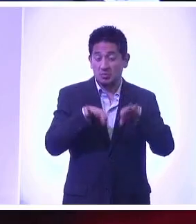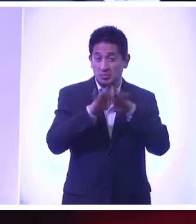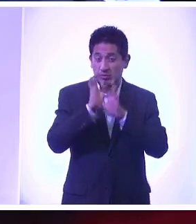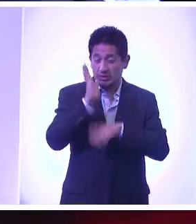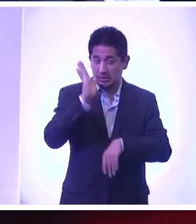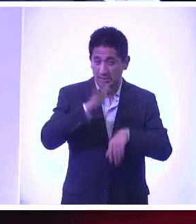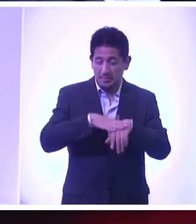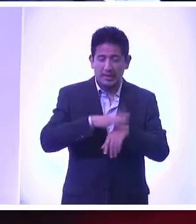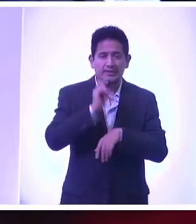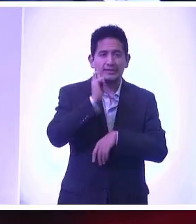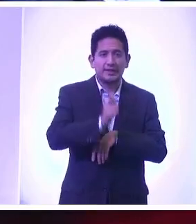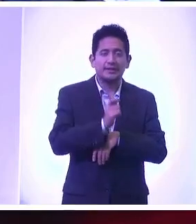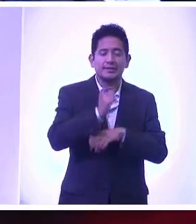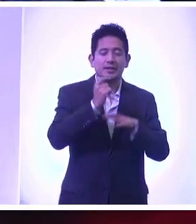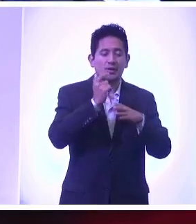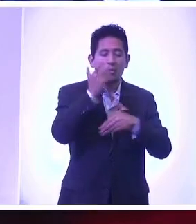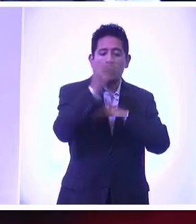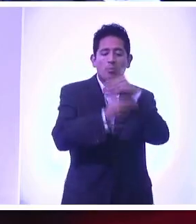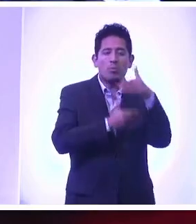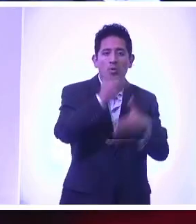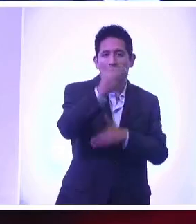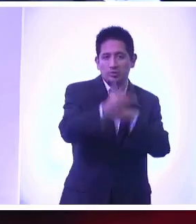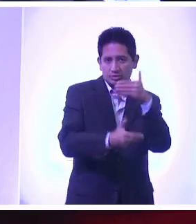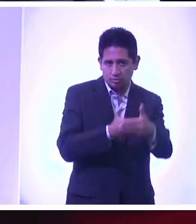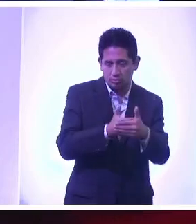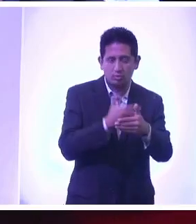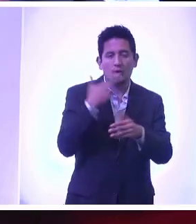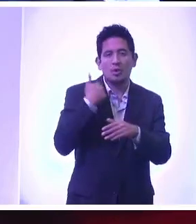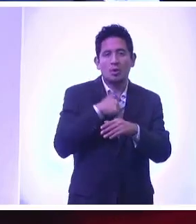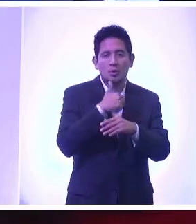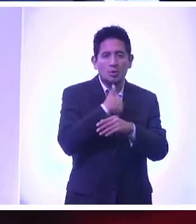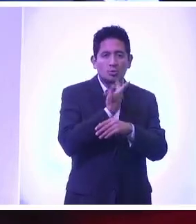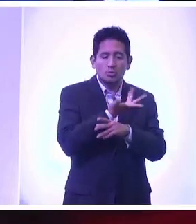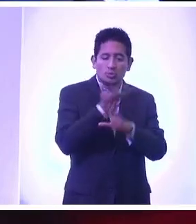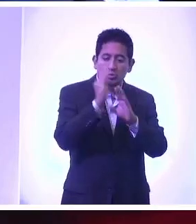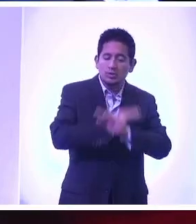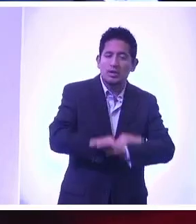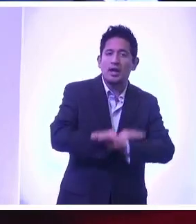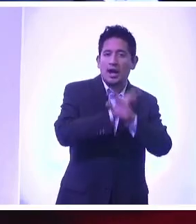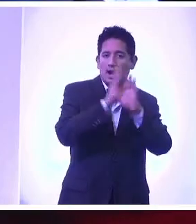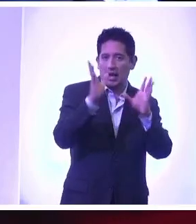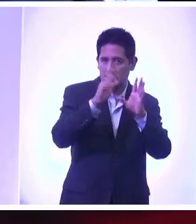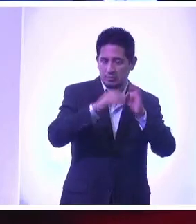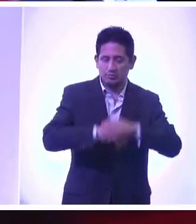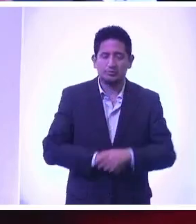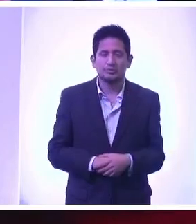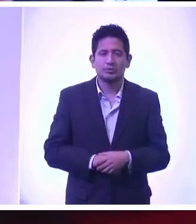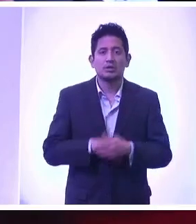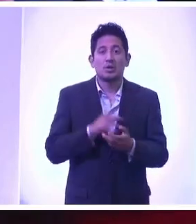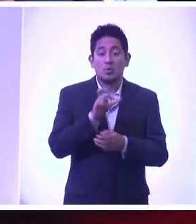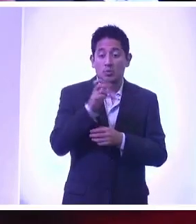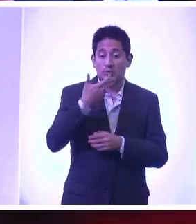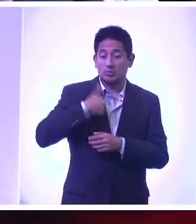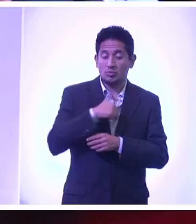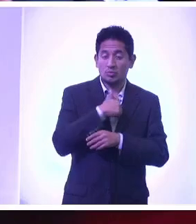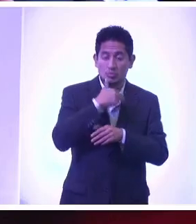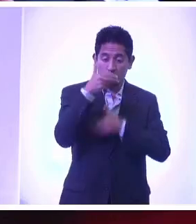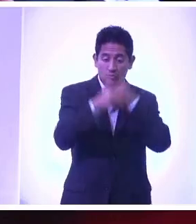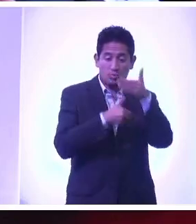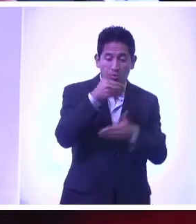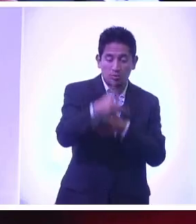procesos bien claros clarísimos porque entre más eh claros tengamos esos